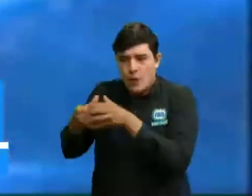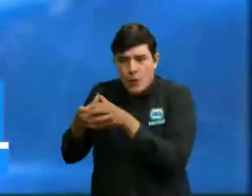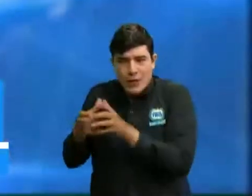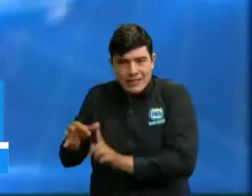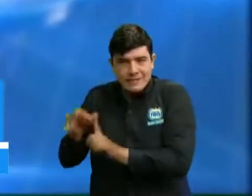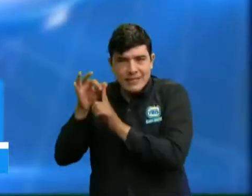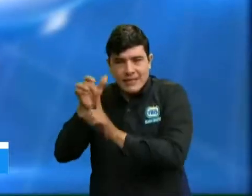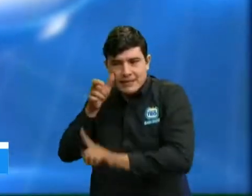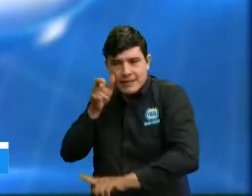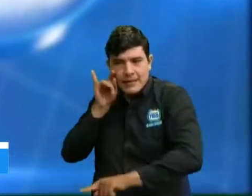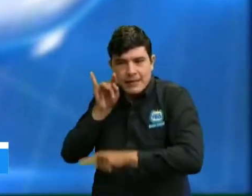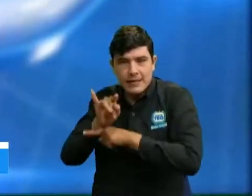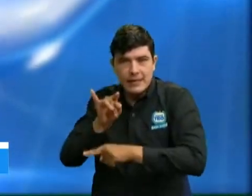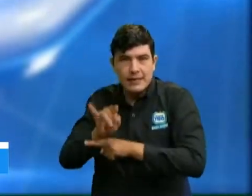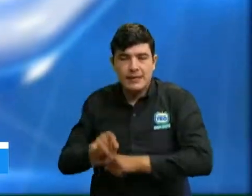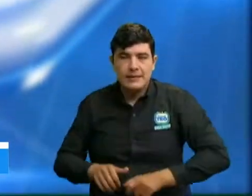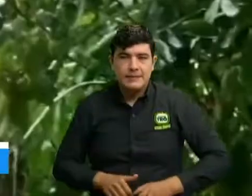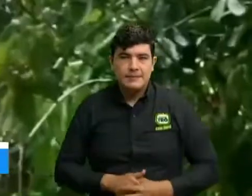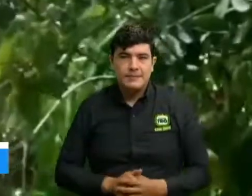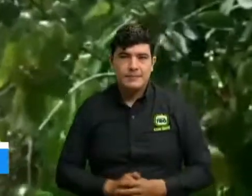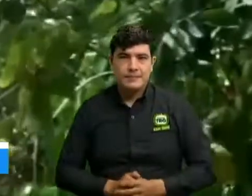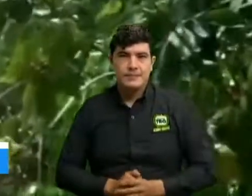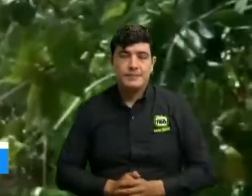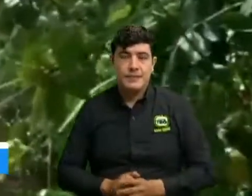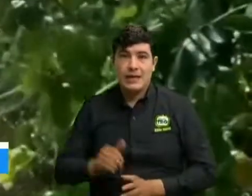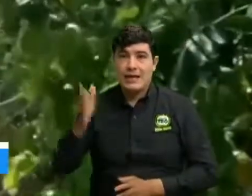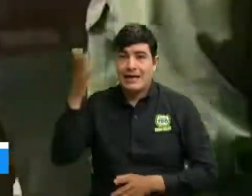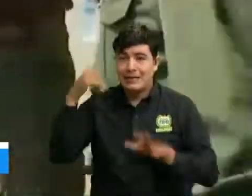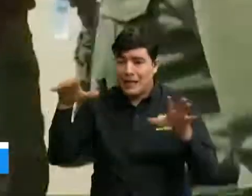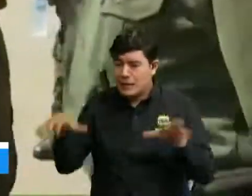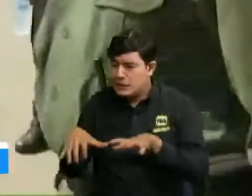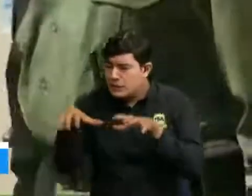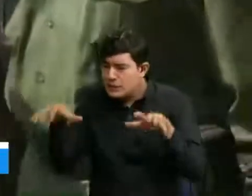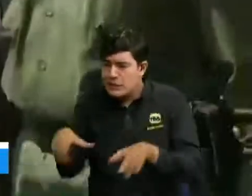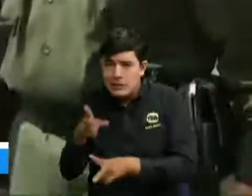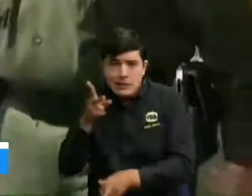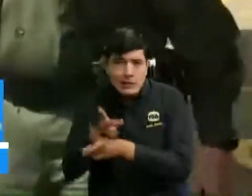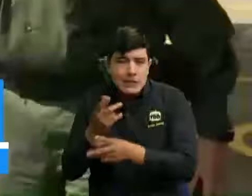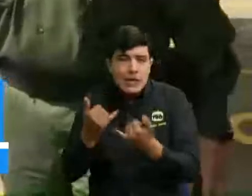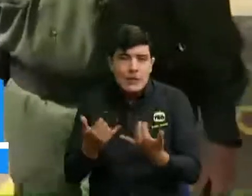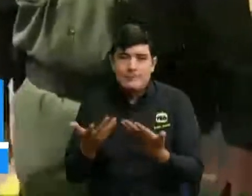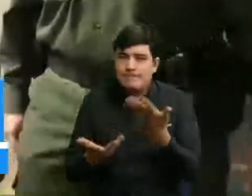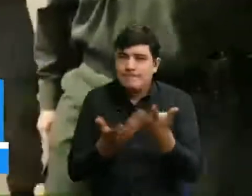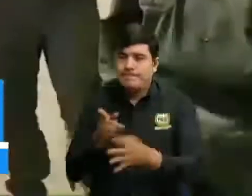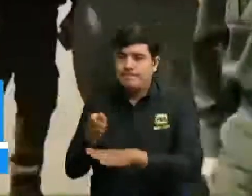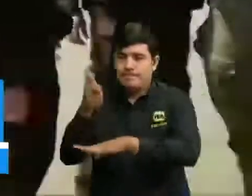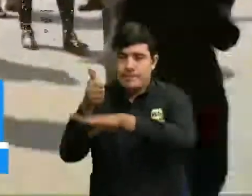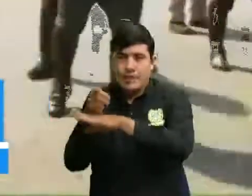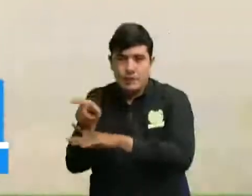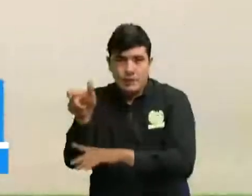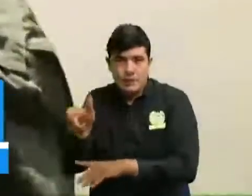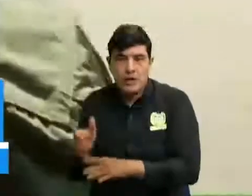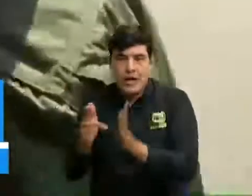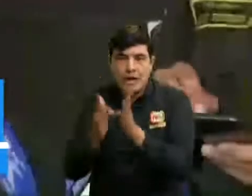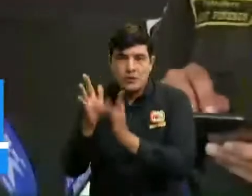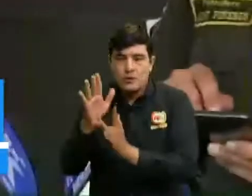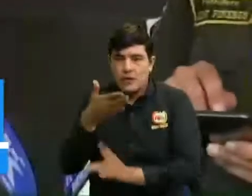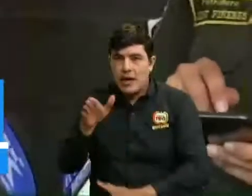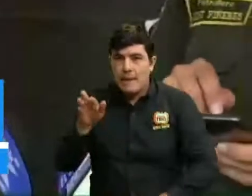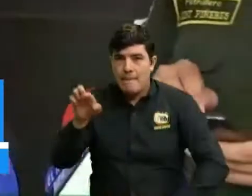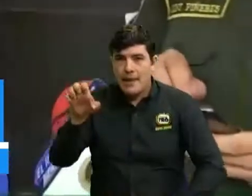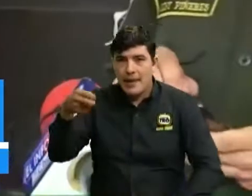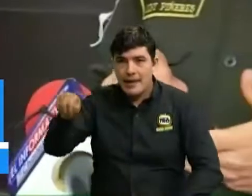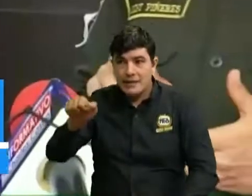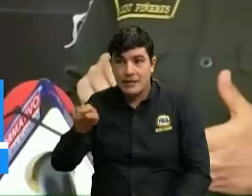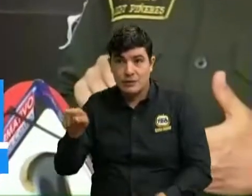5 balaceras son los hechos que hoy obligan a la Policía Nacional a designar al Brigadier General Jesús Alejandro Barrera Peña como nuevo comandante encargado de la